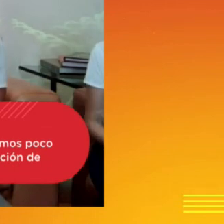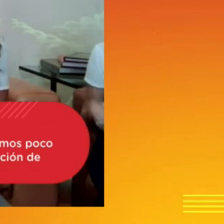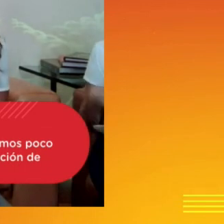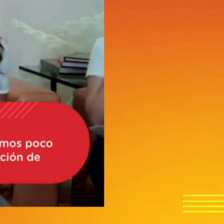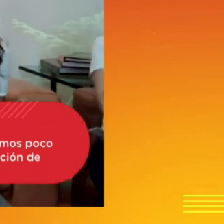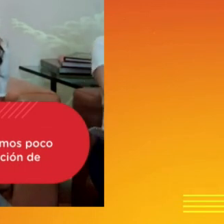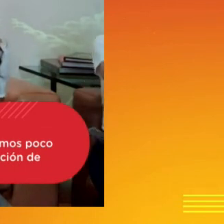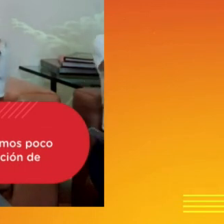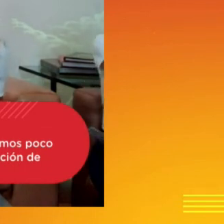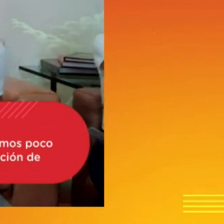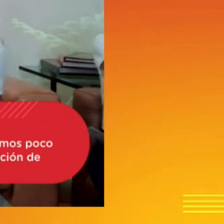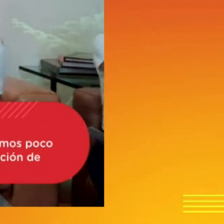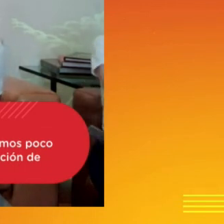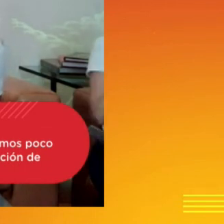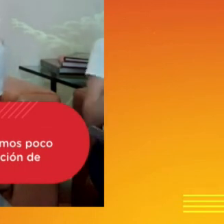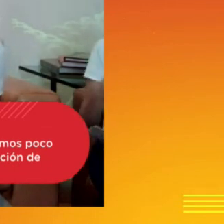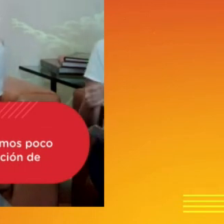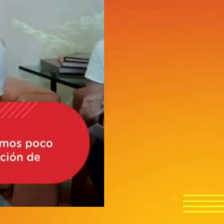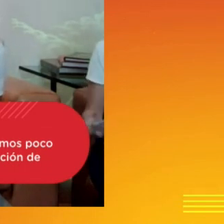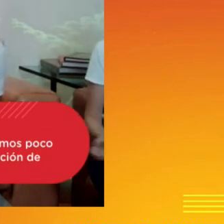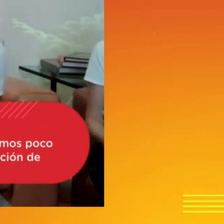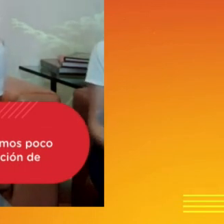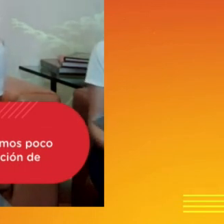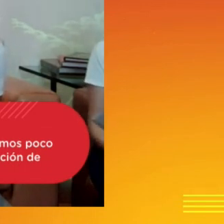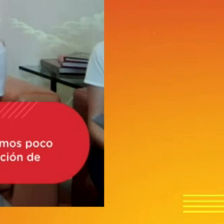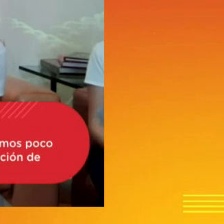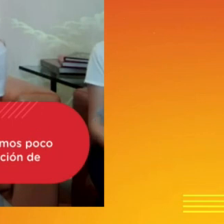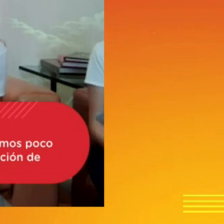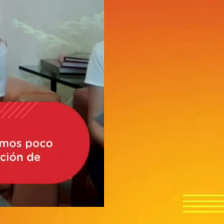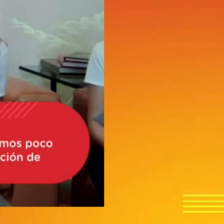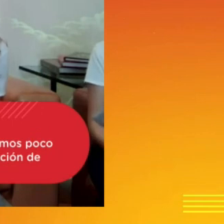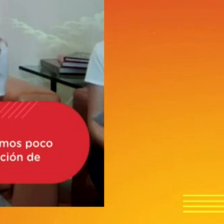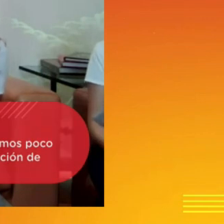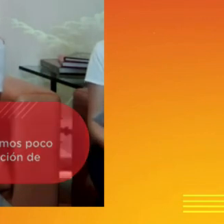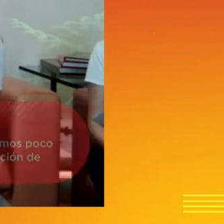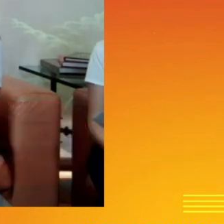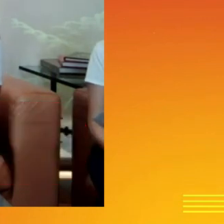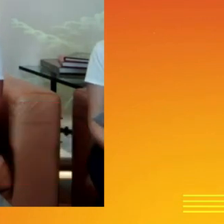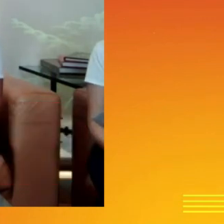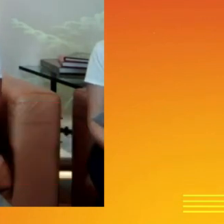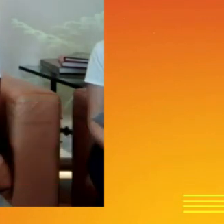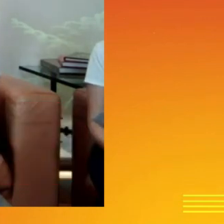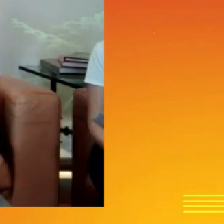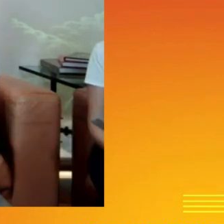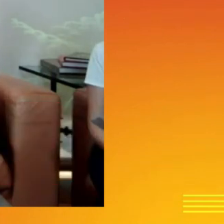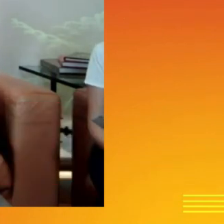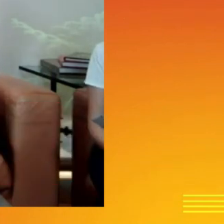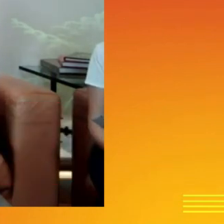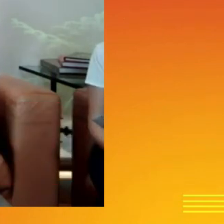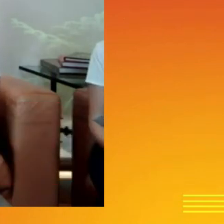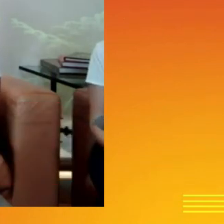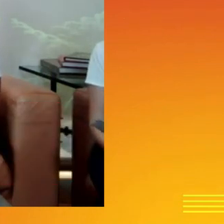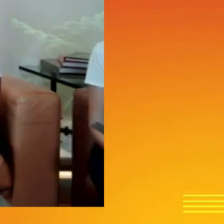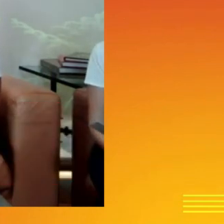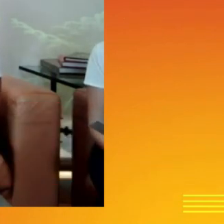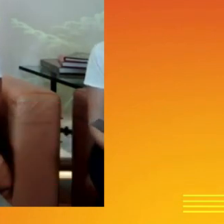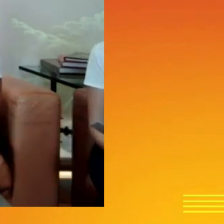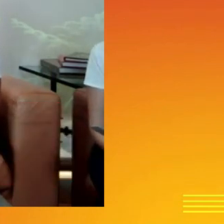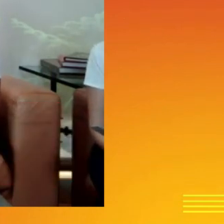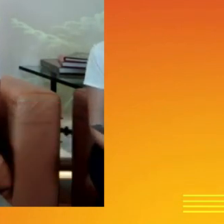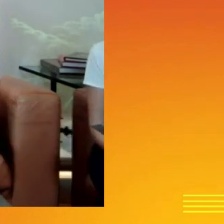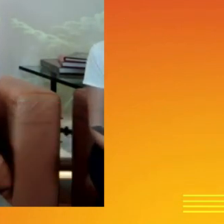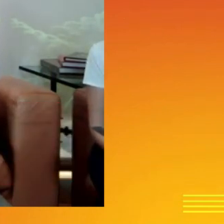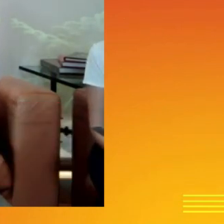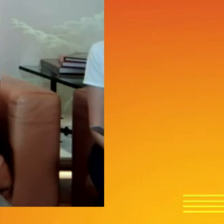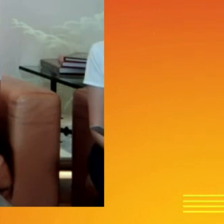otro comentario, que si pueden repetir la página para inscribirnos, En un momento más se las pueden compartir o se las van